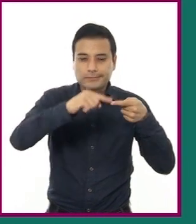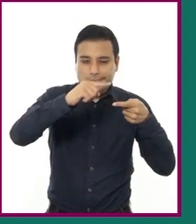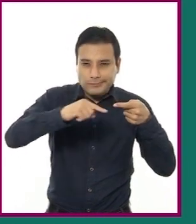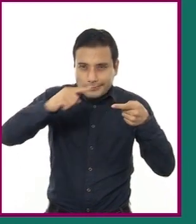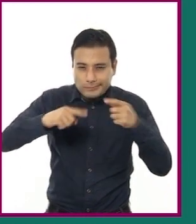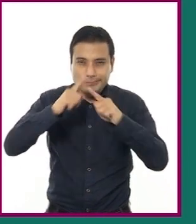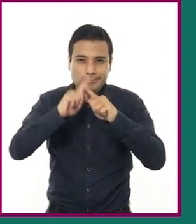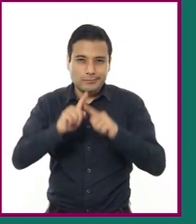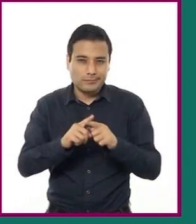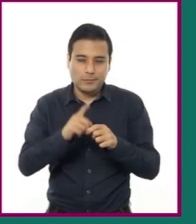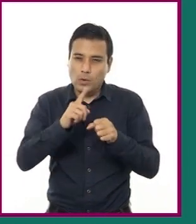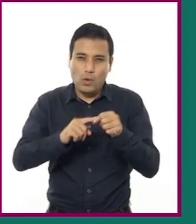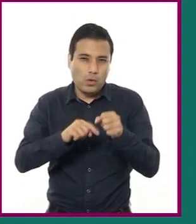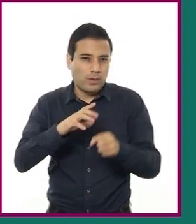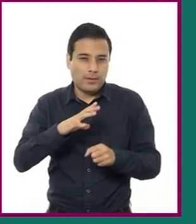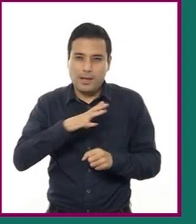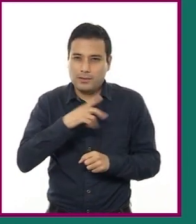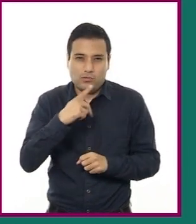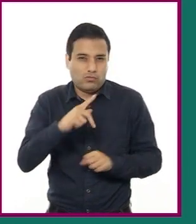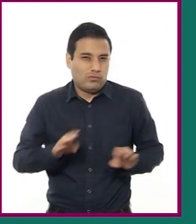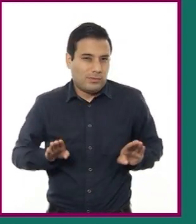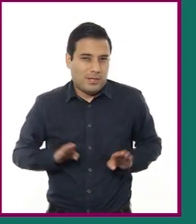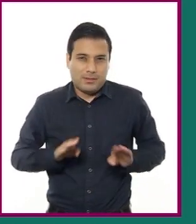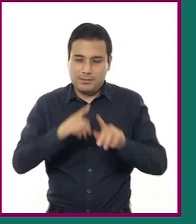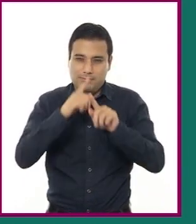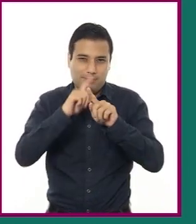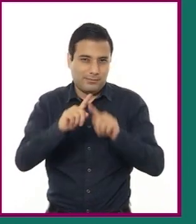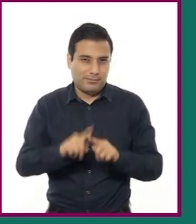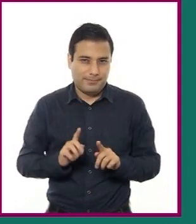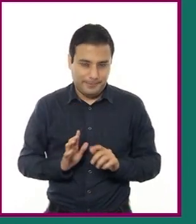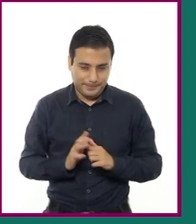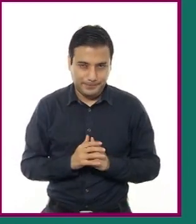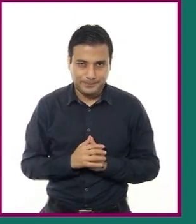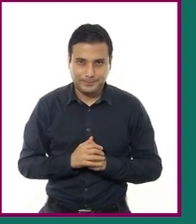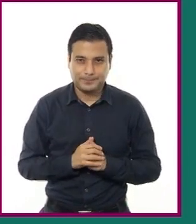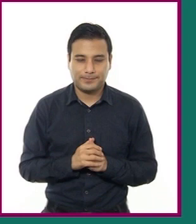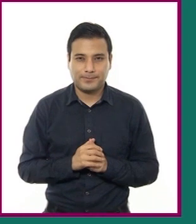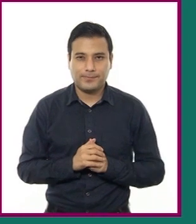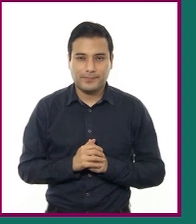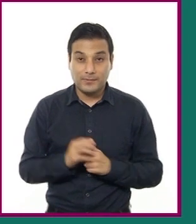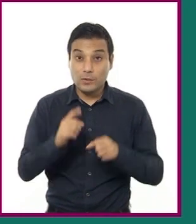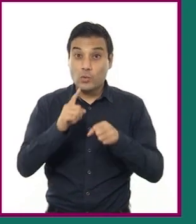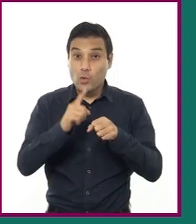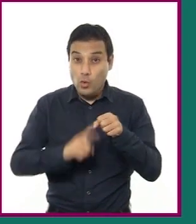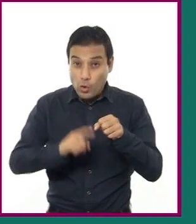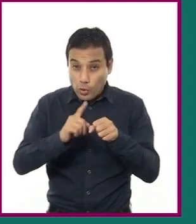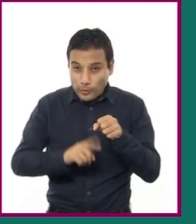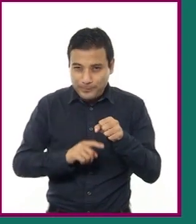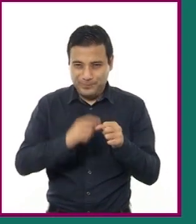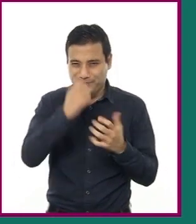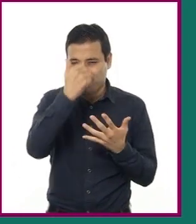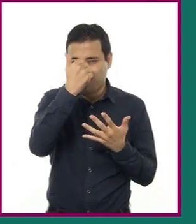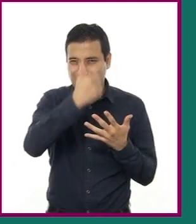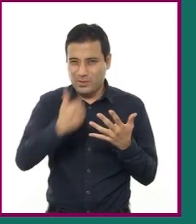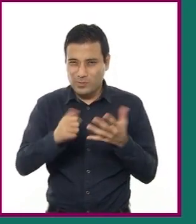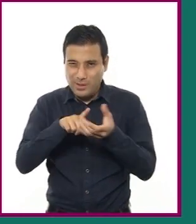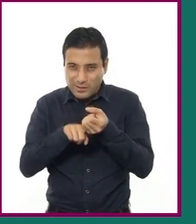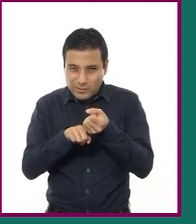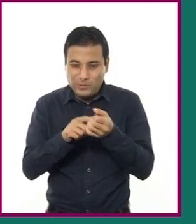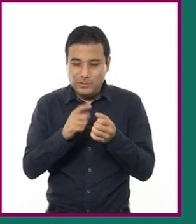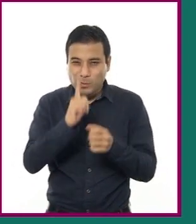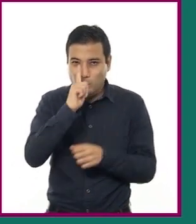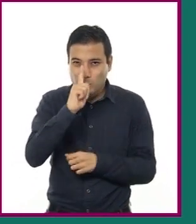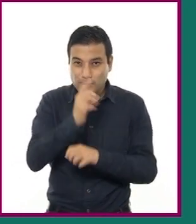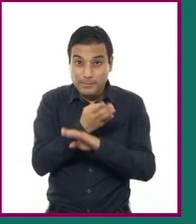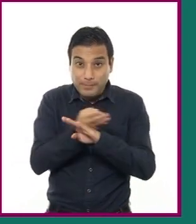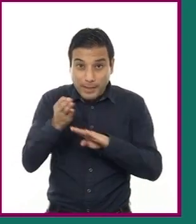onda electromagnética y en este caso son propias de cada color. Cada color que conforma a la luz blanca posee su